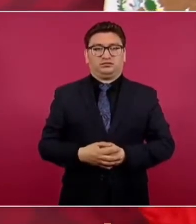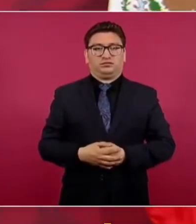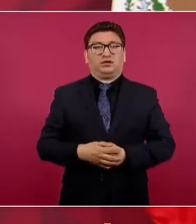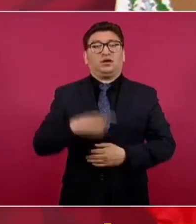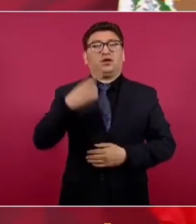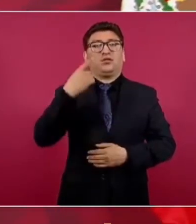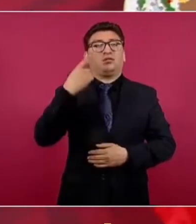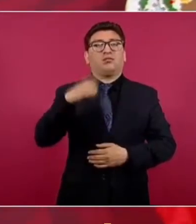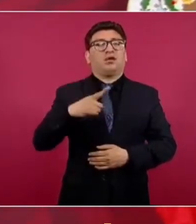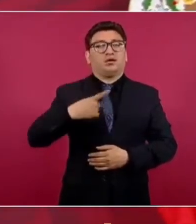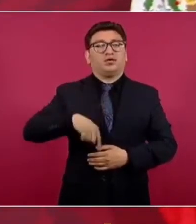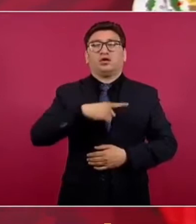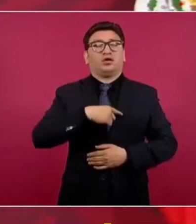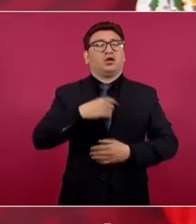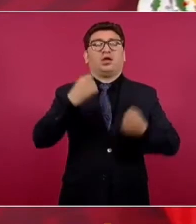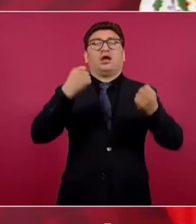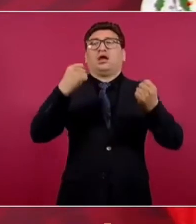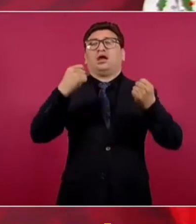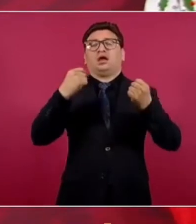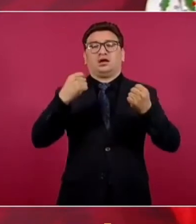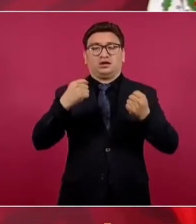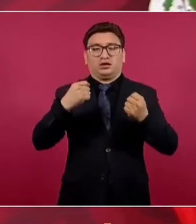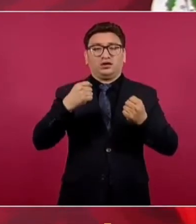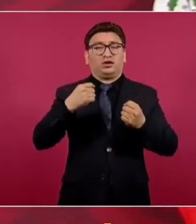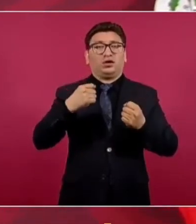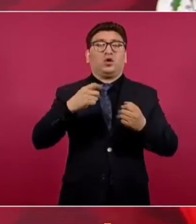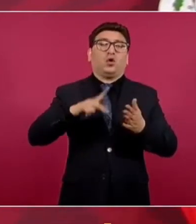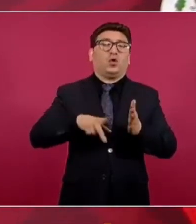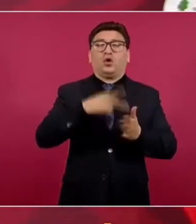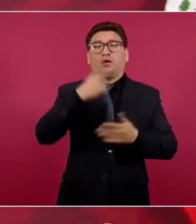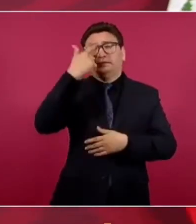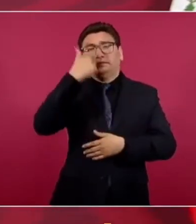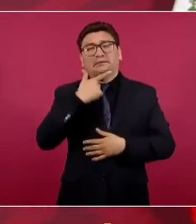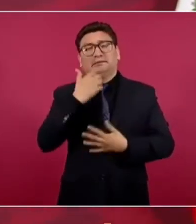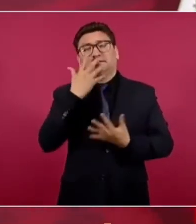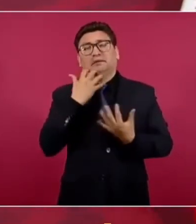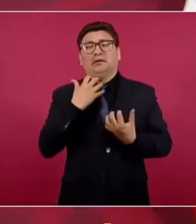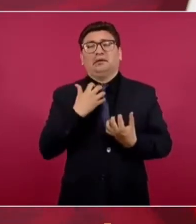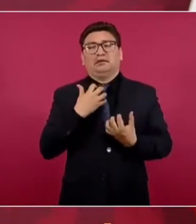para que podamos celebrar otra noche triste.